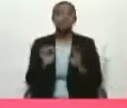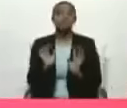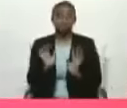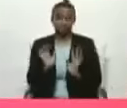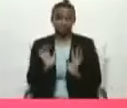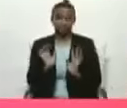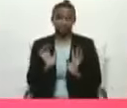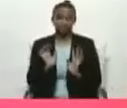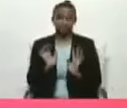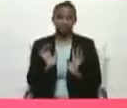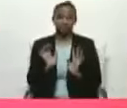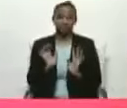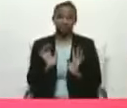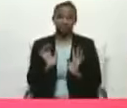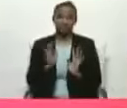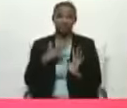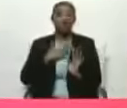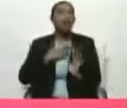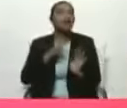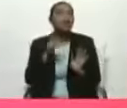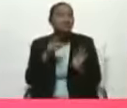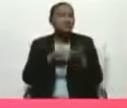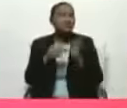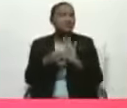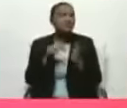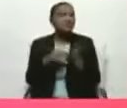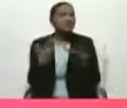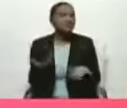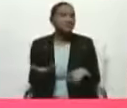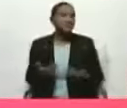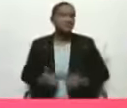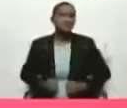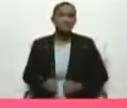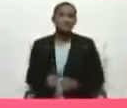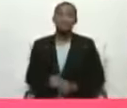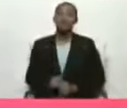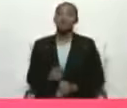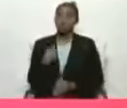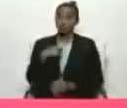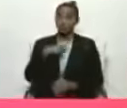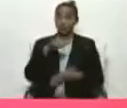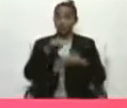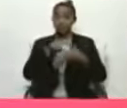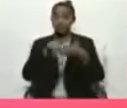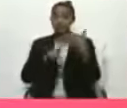eso no quiere decir, es más, no solo no quiere decir. Nosotros tenemos 5 vértices: